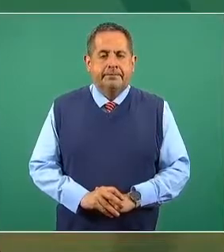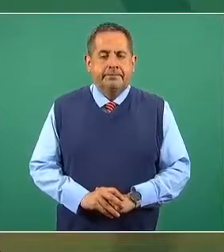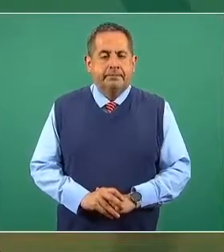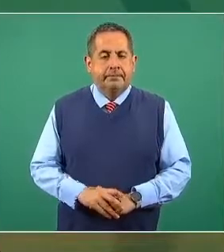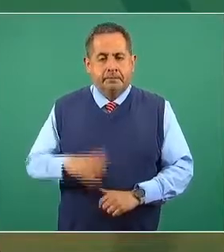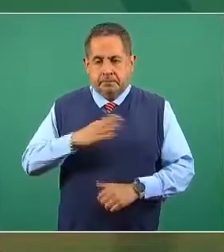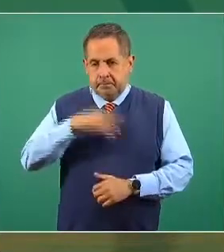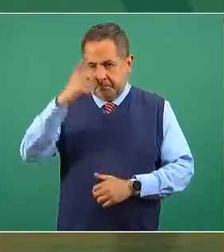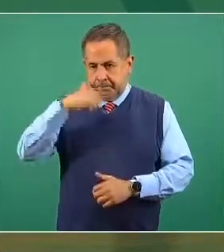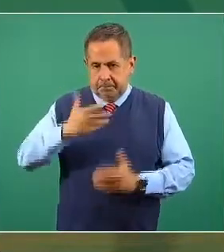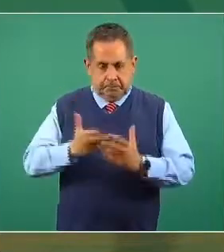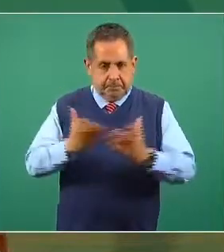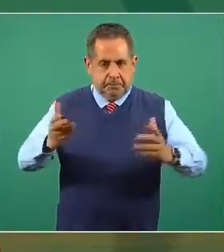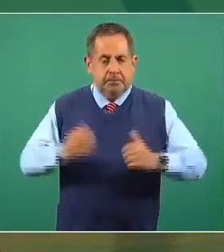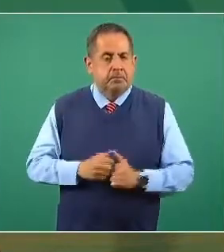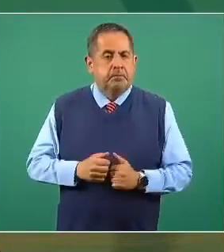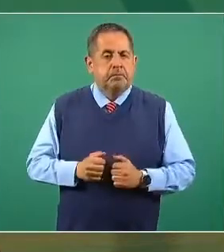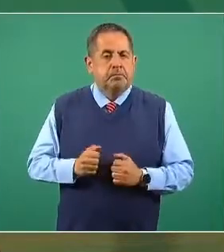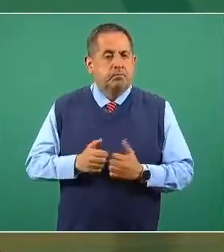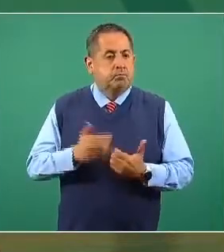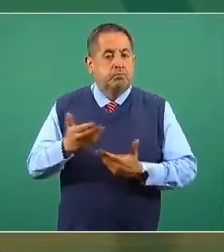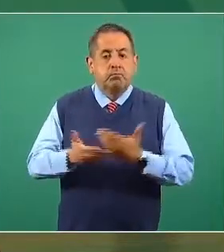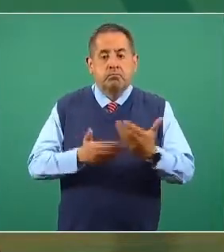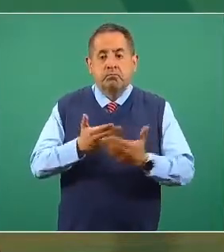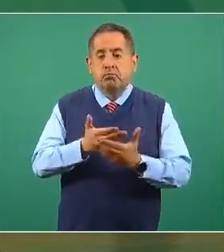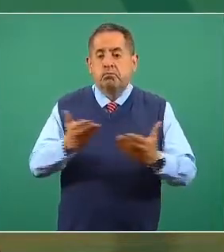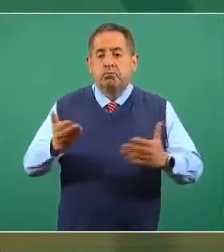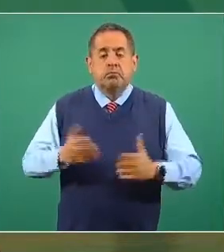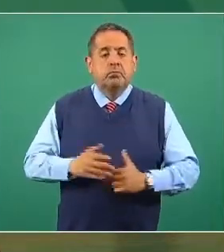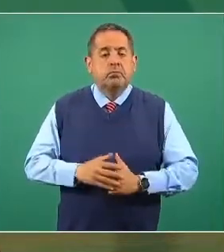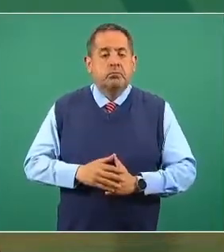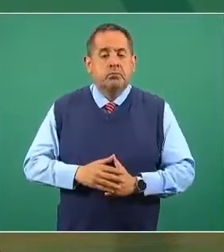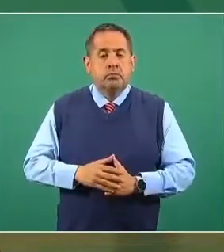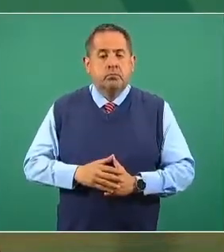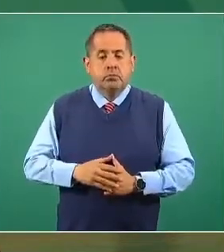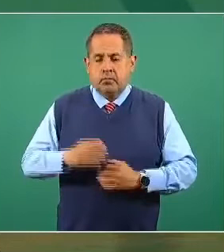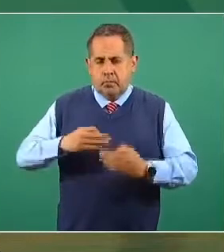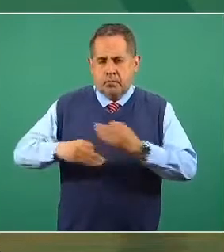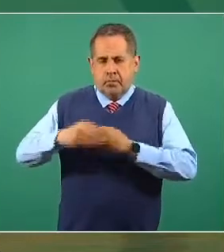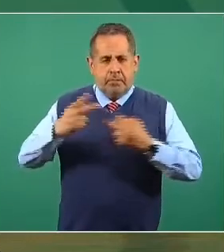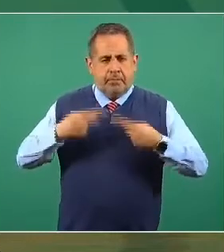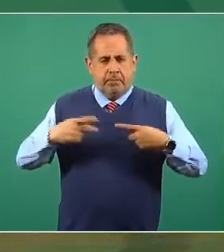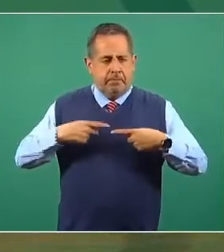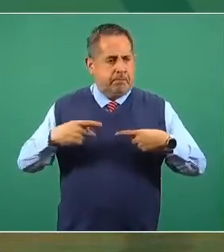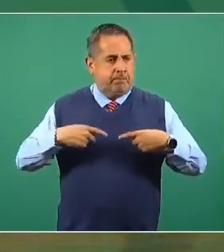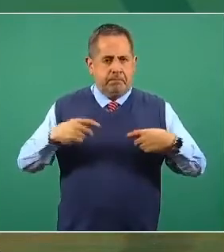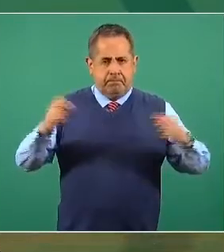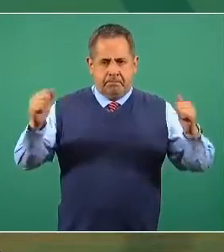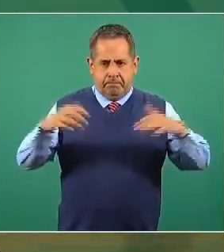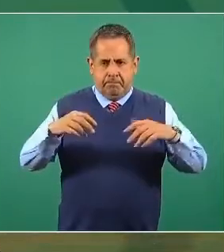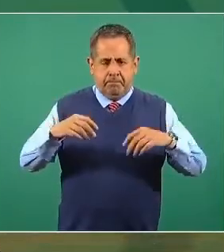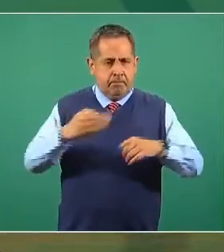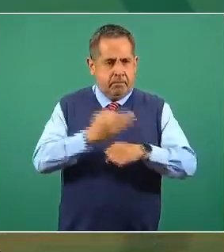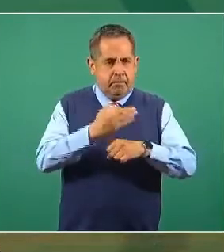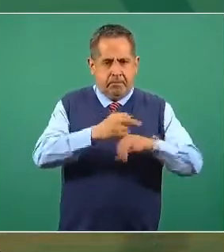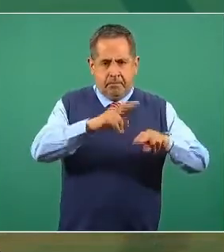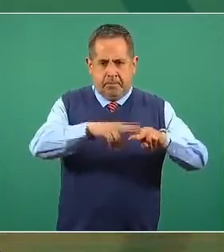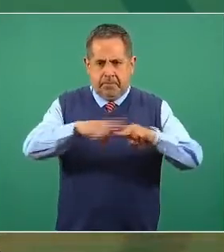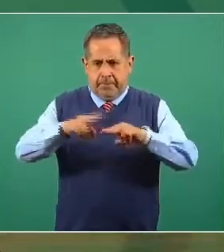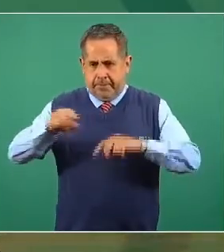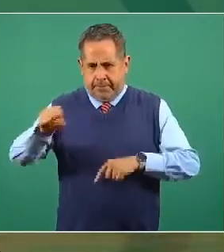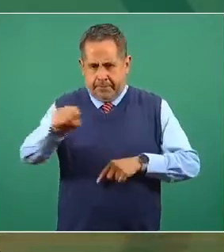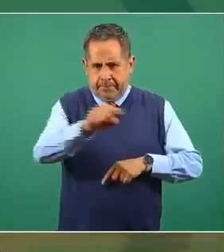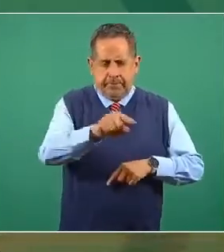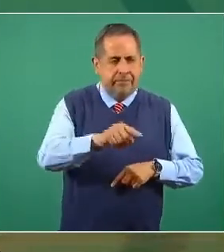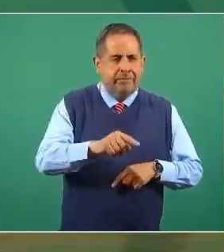Muy buenas noches con todas y con todas las personas que están presentes el día de hoy, en